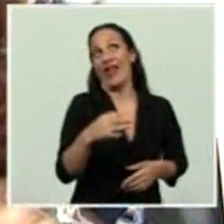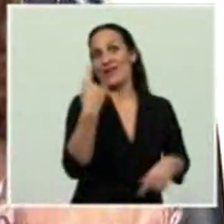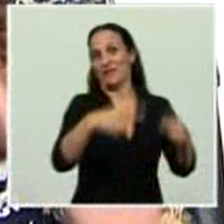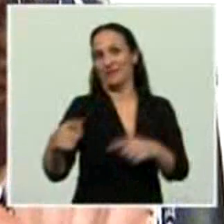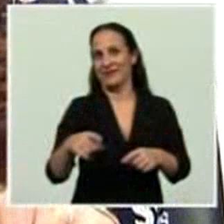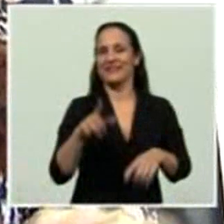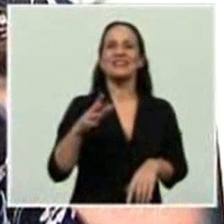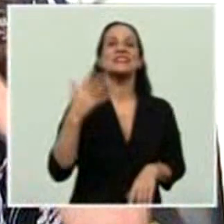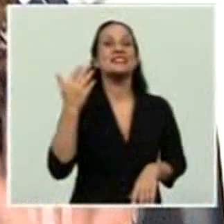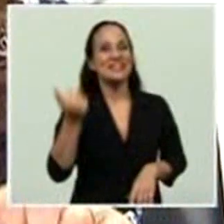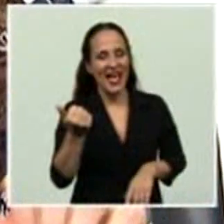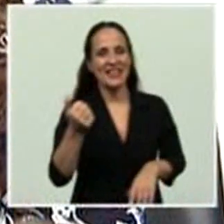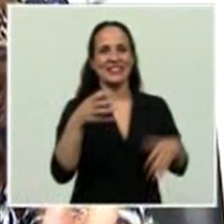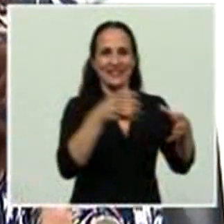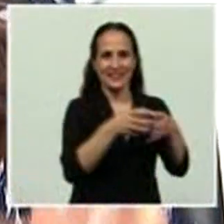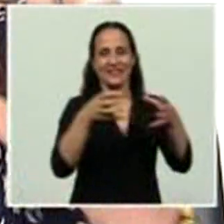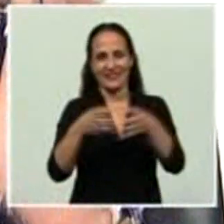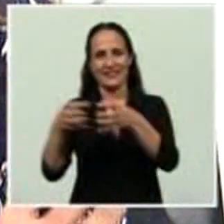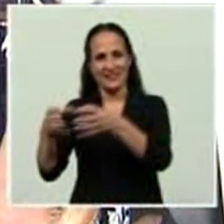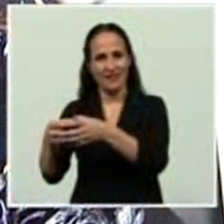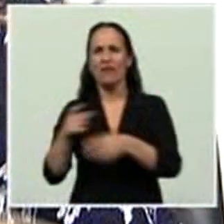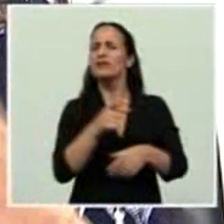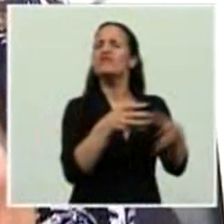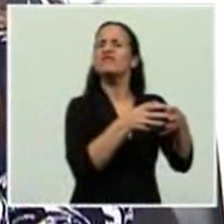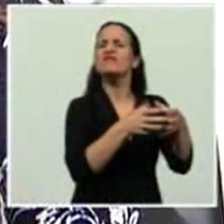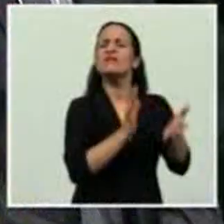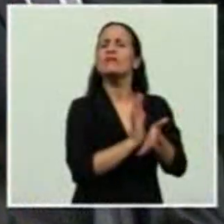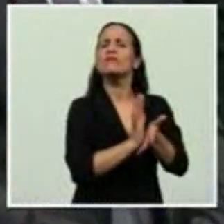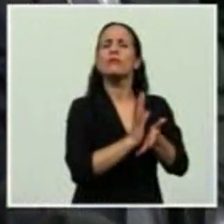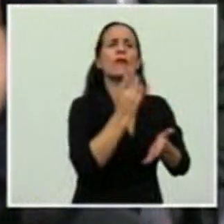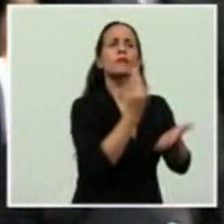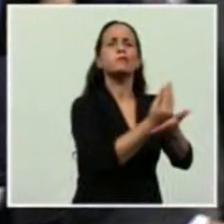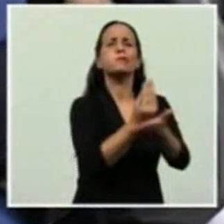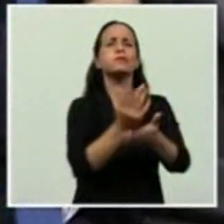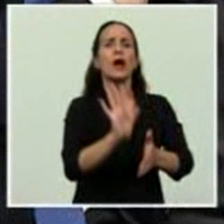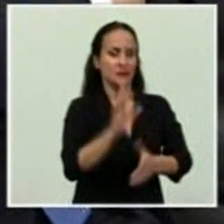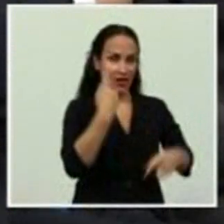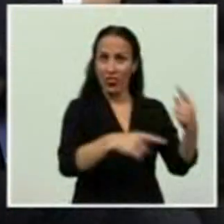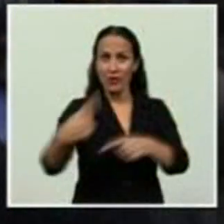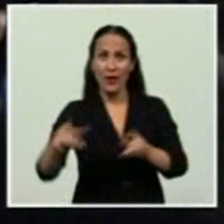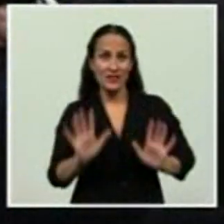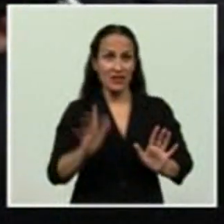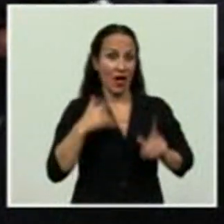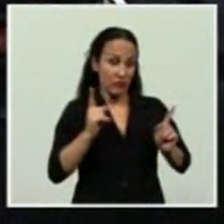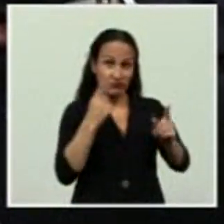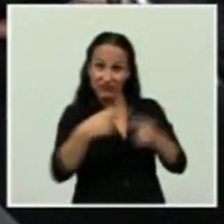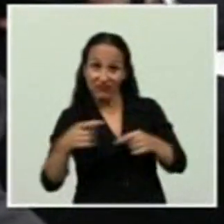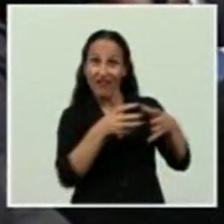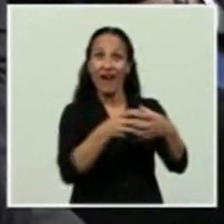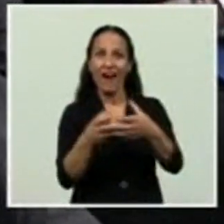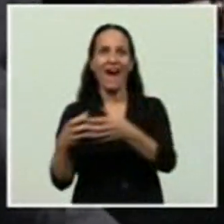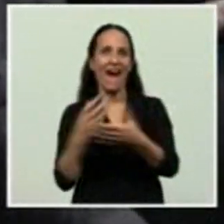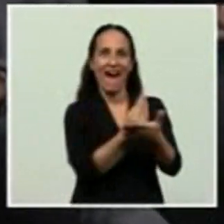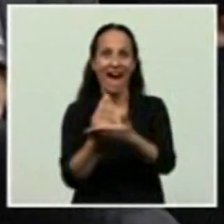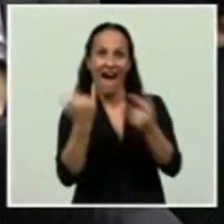seis seis agrupaciones que representan a distintos sectores si es la diversidad es la pluralidad y si se de la